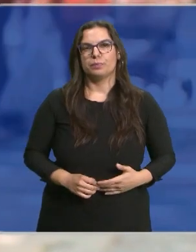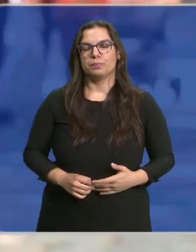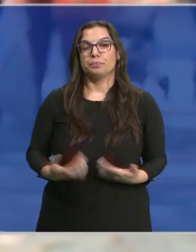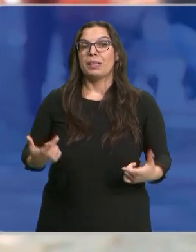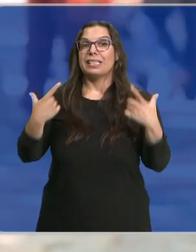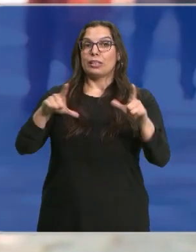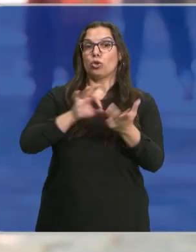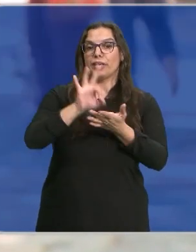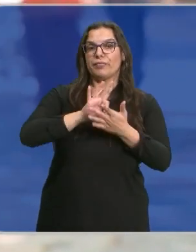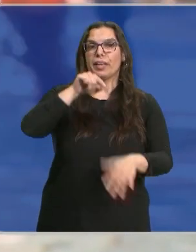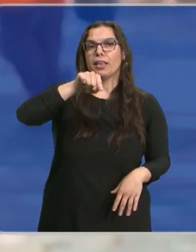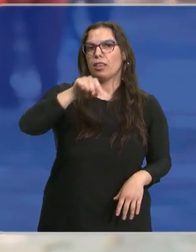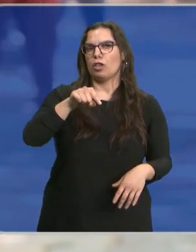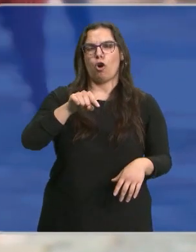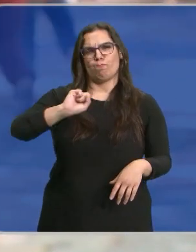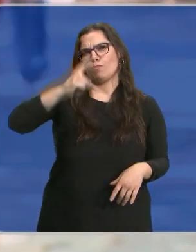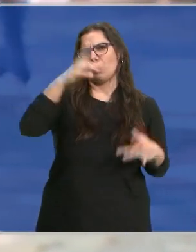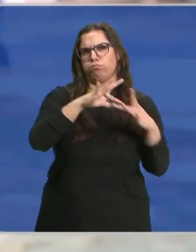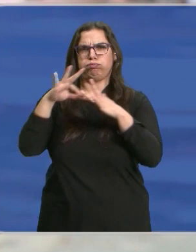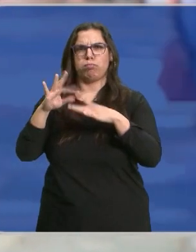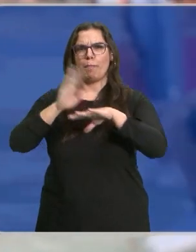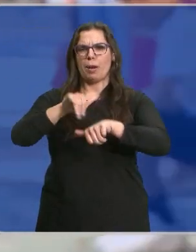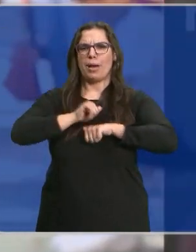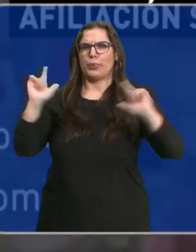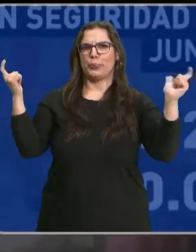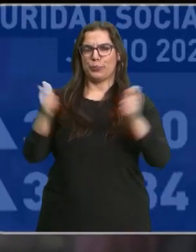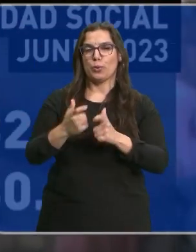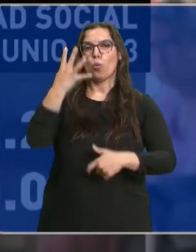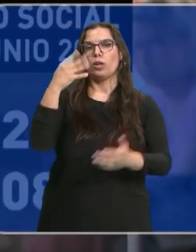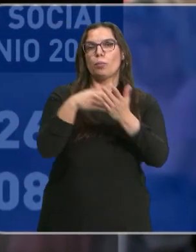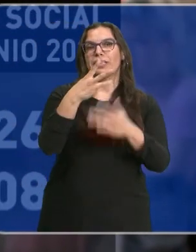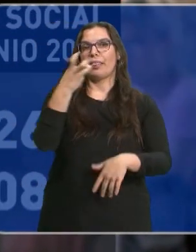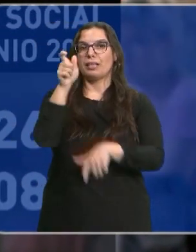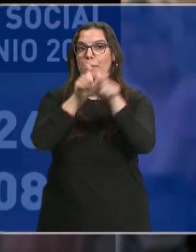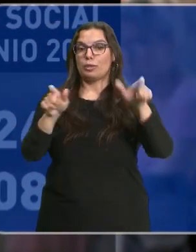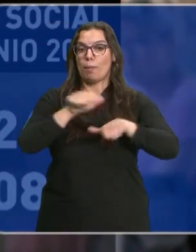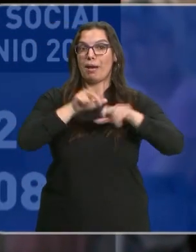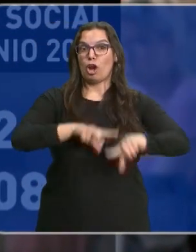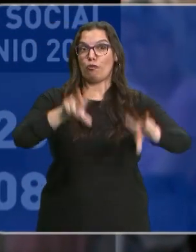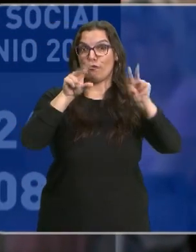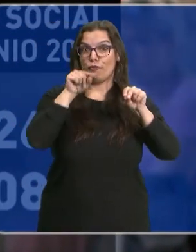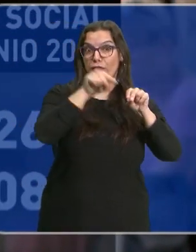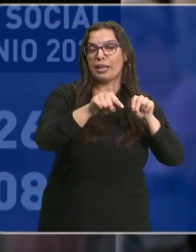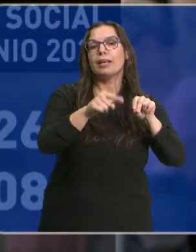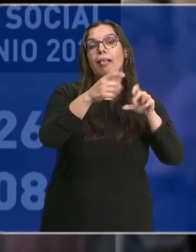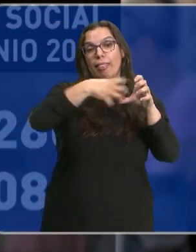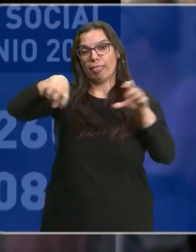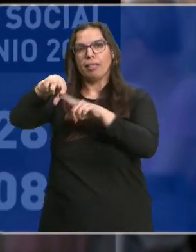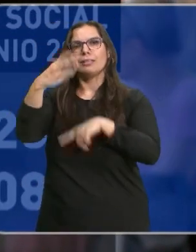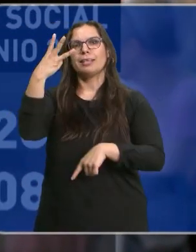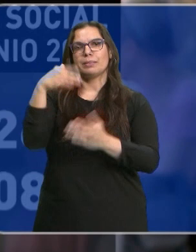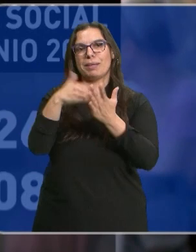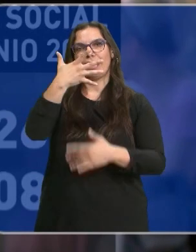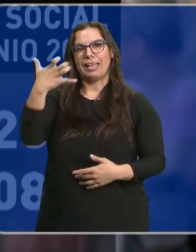El sector servicios ha sido el motor de este descenso. De las 4.300 personas que salieron de las listas del paro, 3.500